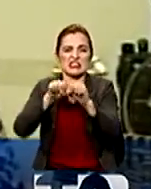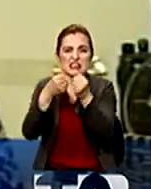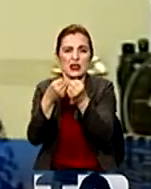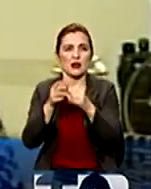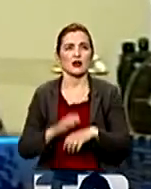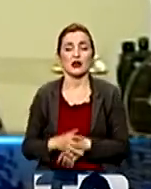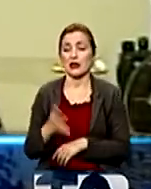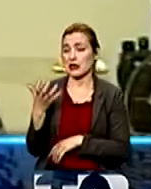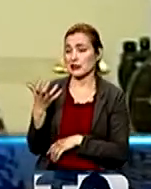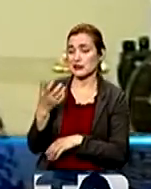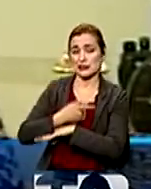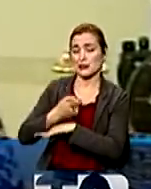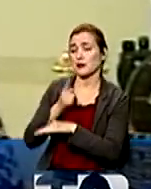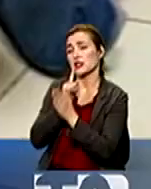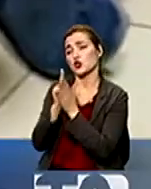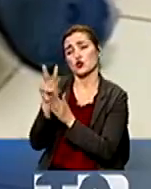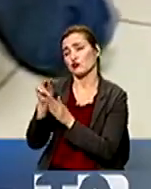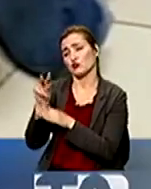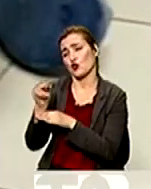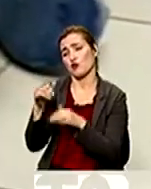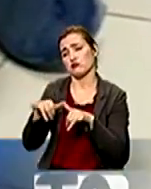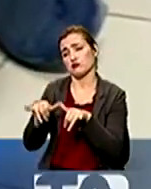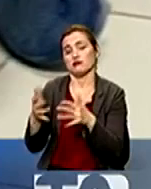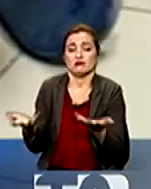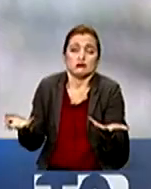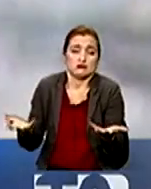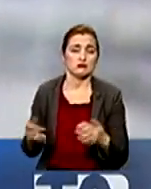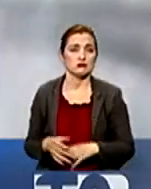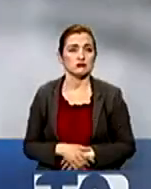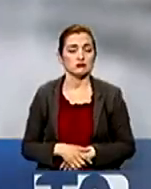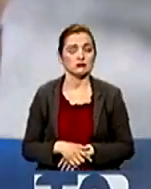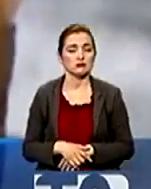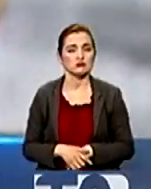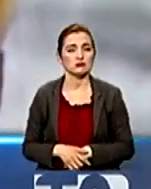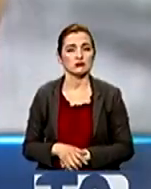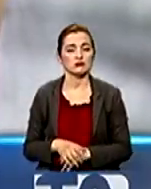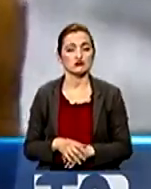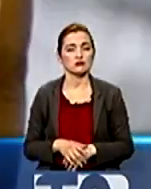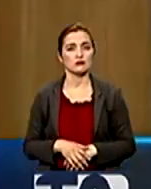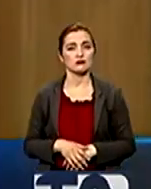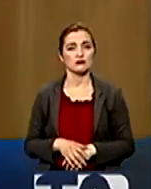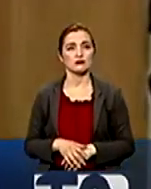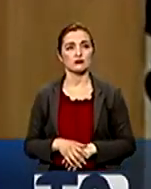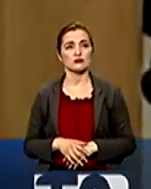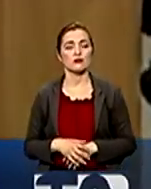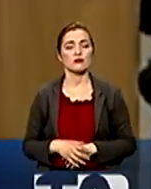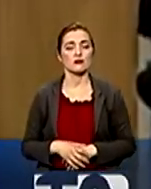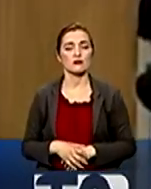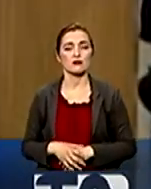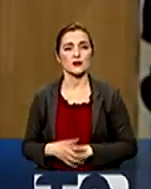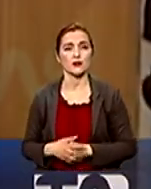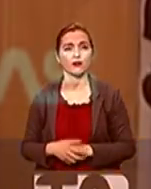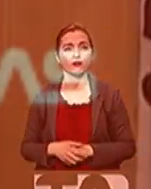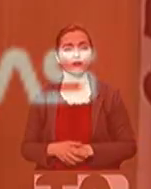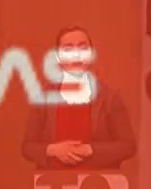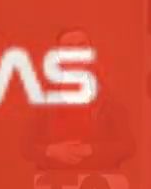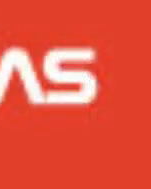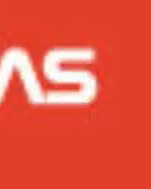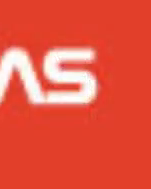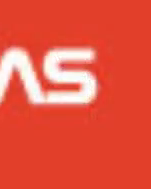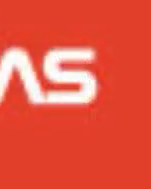ya no quería continuar con la denuncia. Con ley, pero sin para lo uno y para lo otro. No hay nada. Luis Antonio Ruiz, 24 horas.